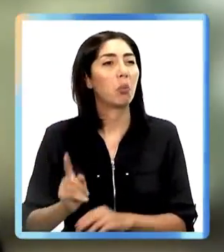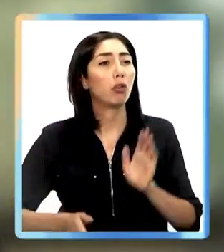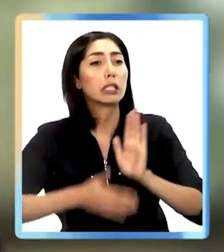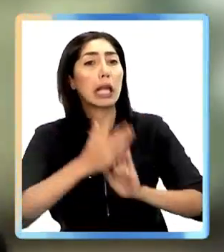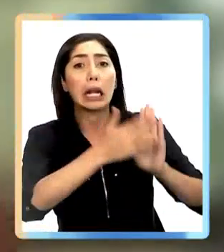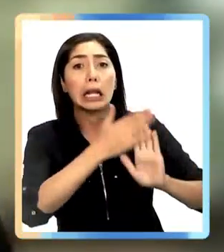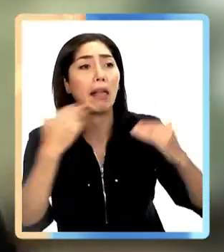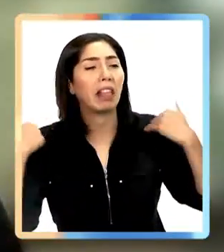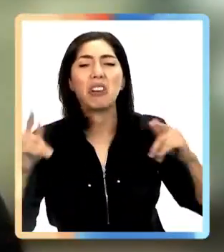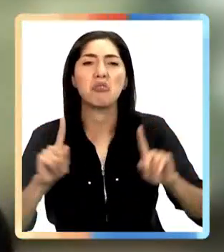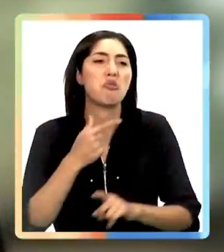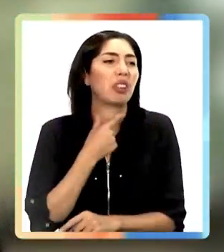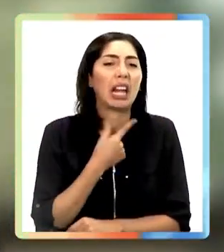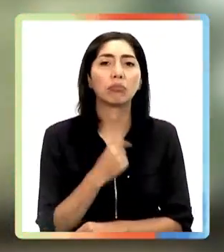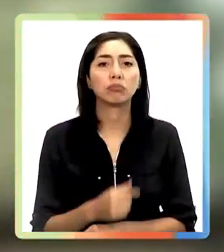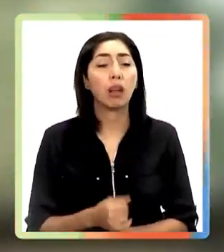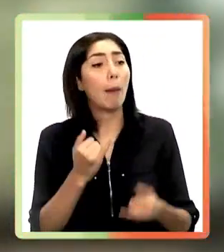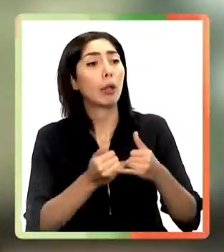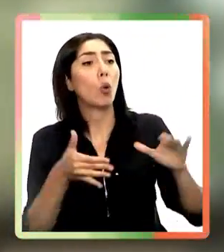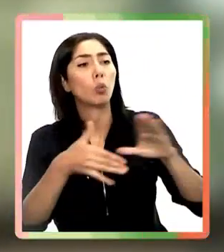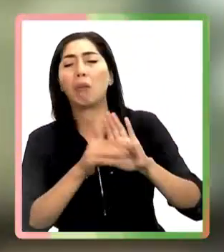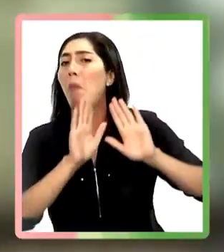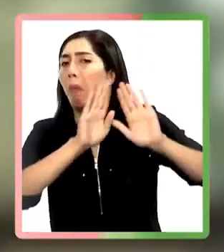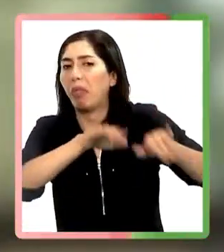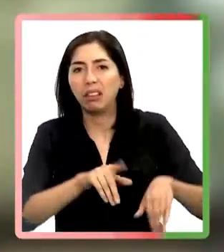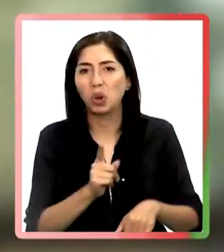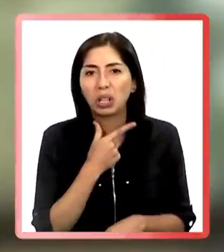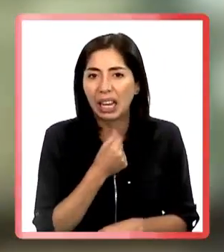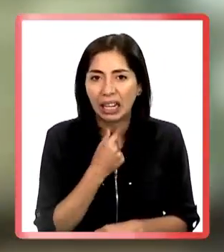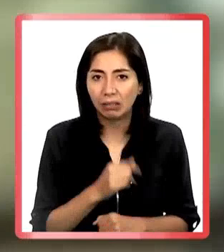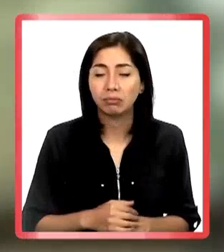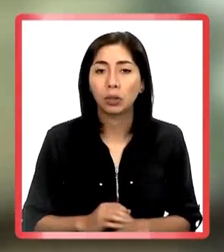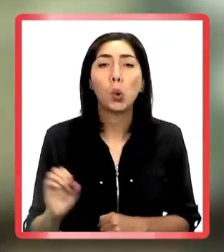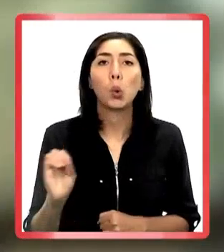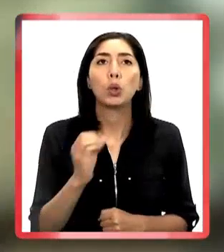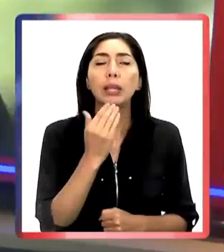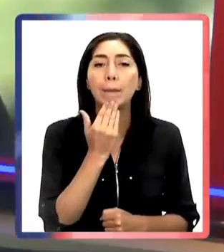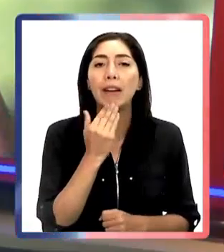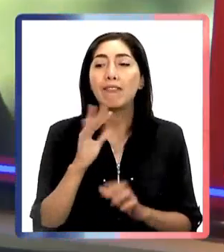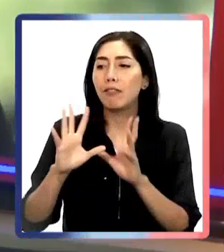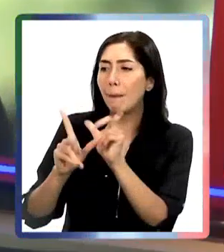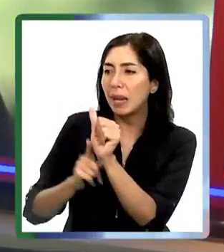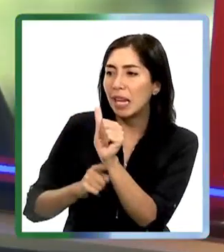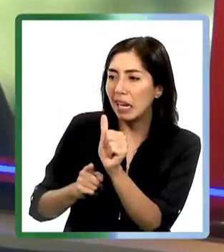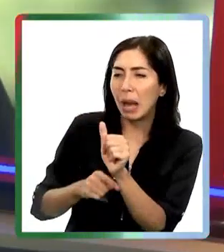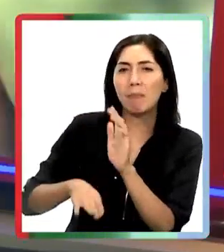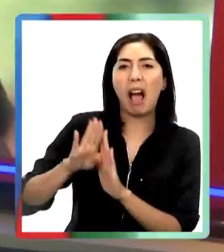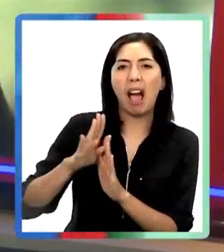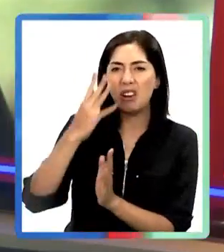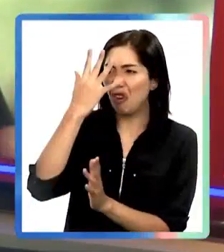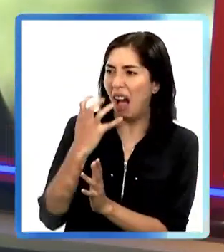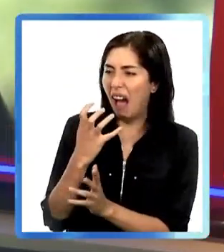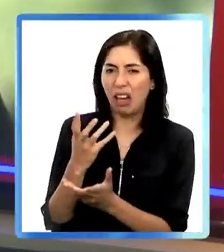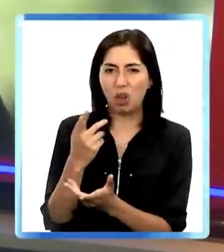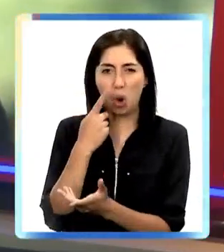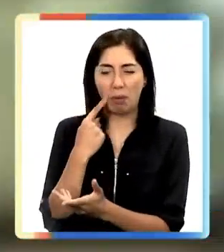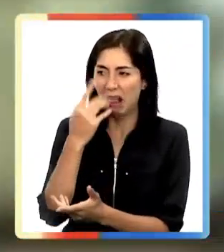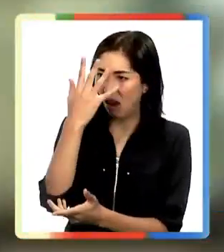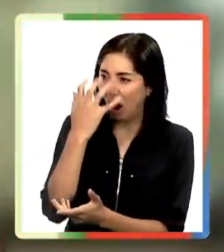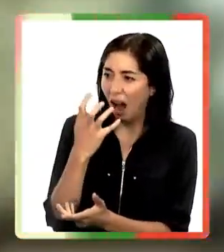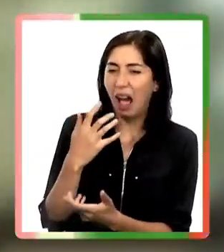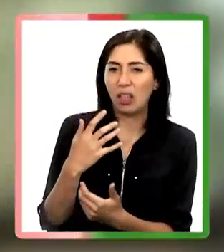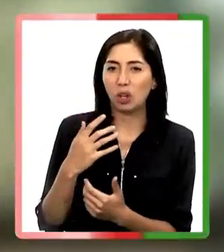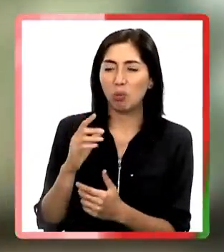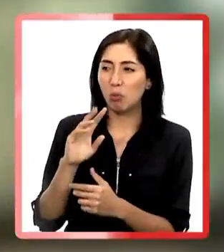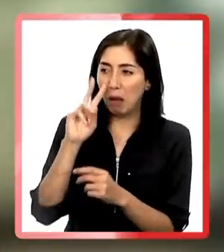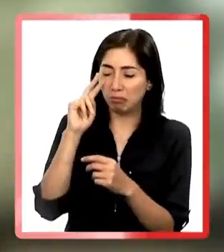quiere salir, no quiere ir a entrenar, no quiere juntarse con sus amigos, o tiene cambios en la conducta con su familia, de mayor